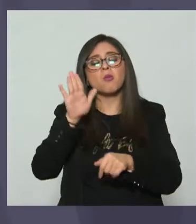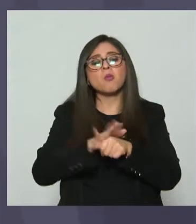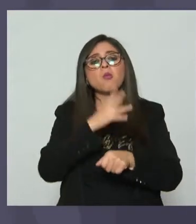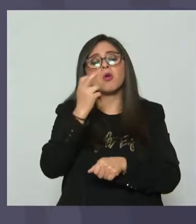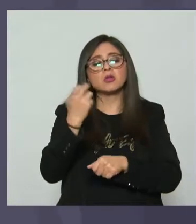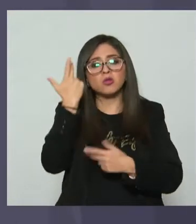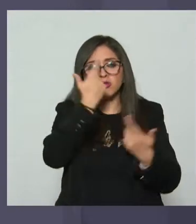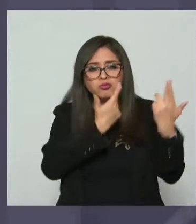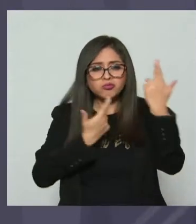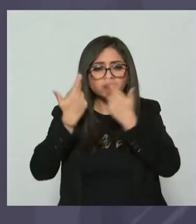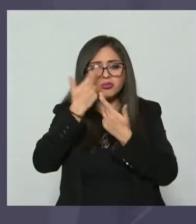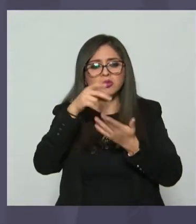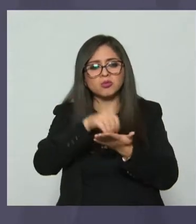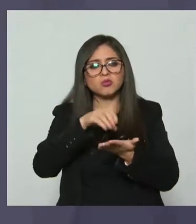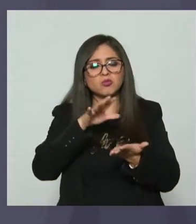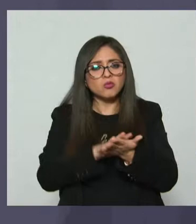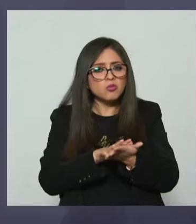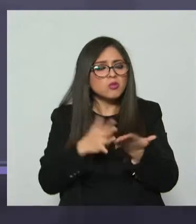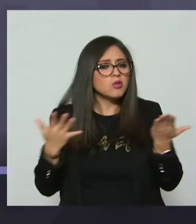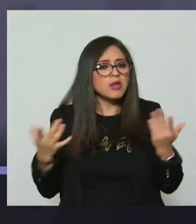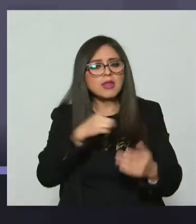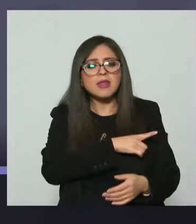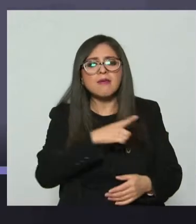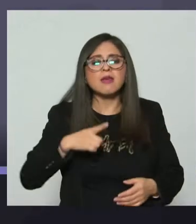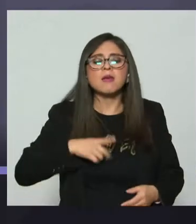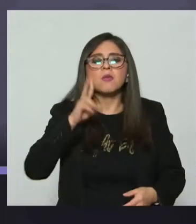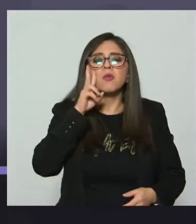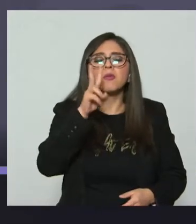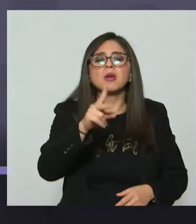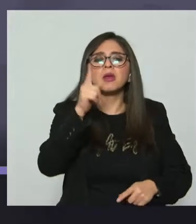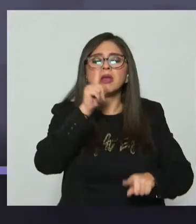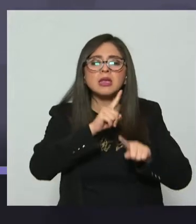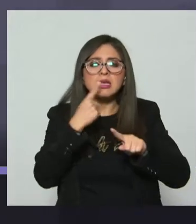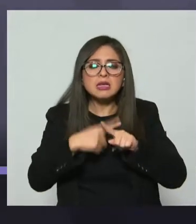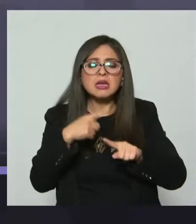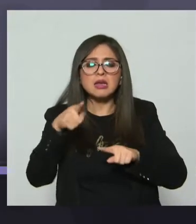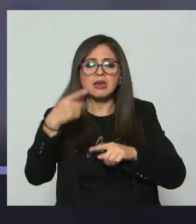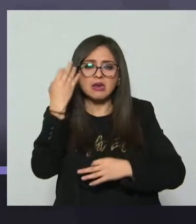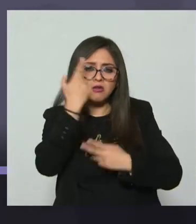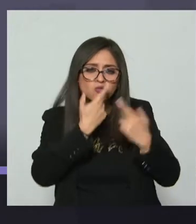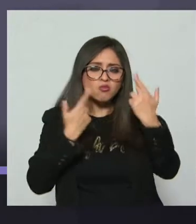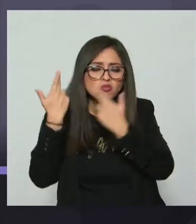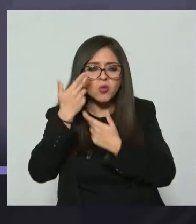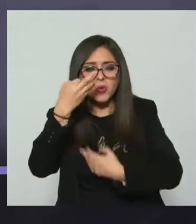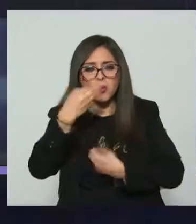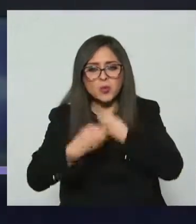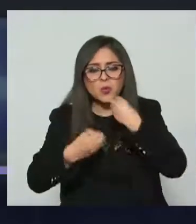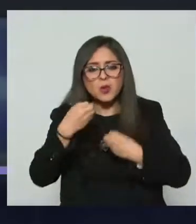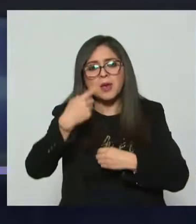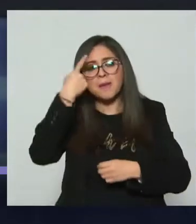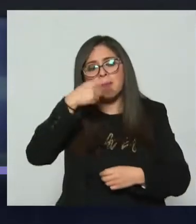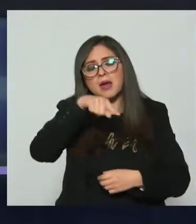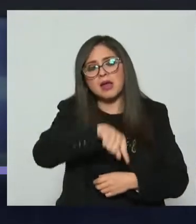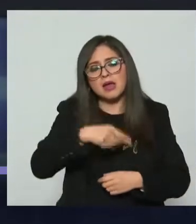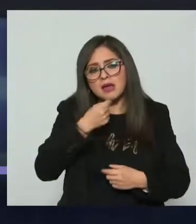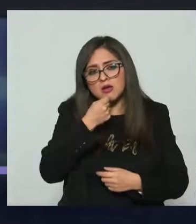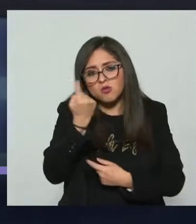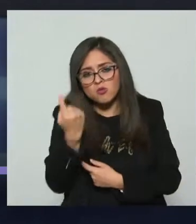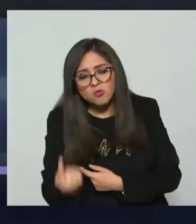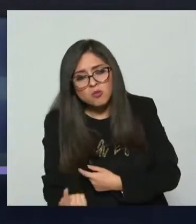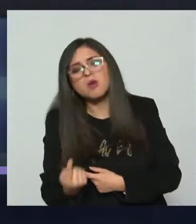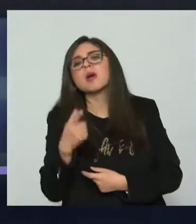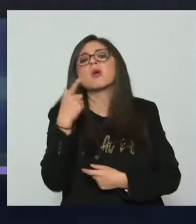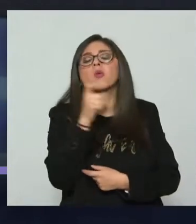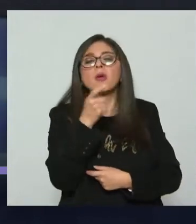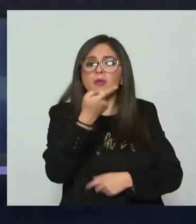los procesos que se llevan a cabo, porque hay que ver todas las implicaciones jurídicas que tiene para ese menor, para esa familia, y me parece que es en el